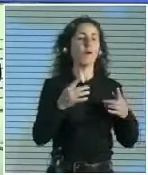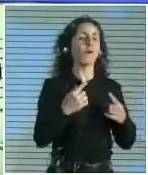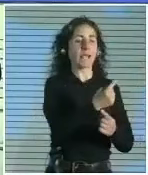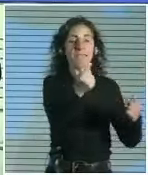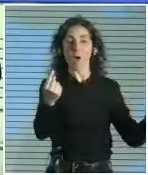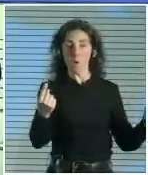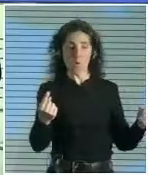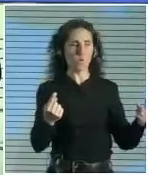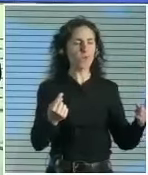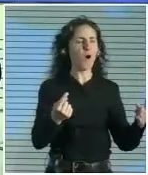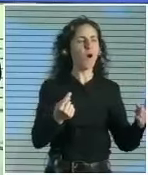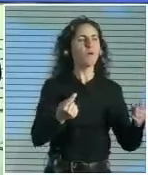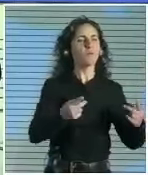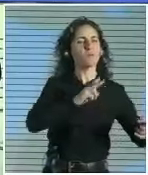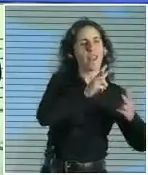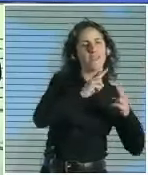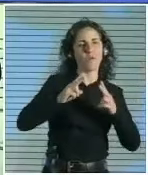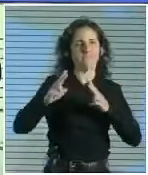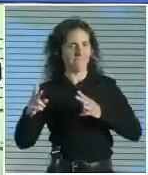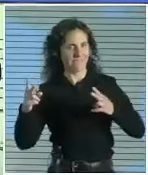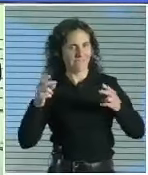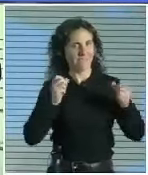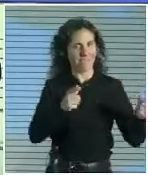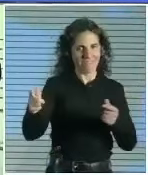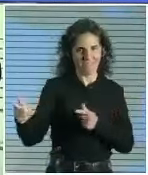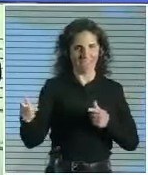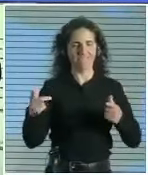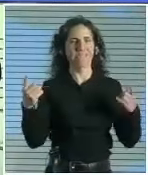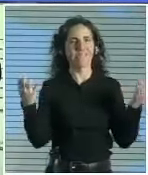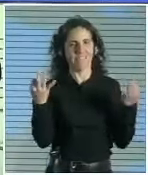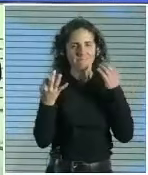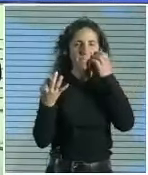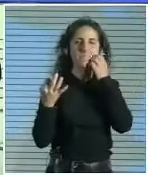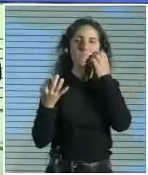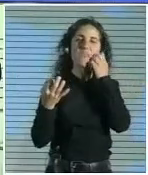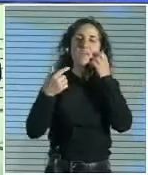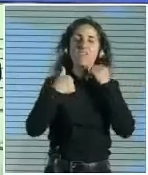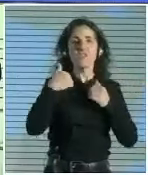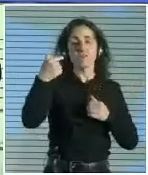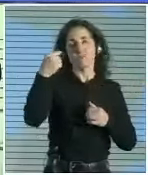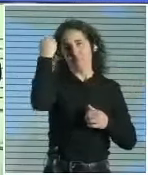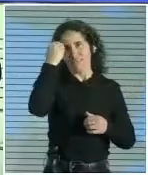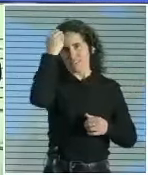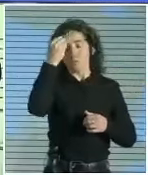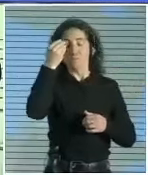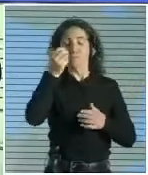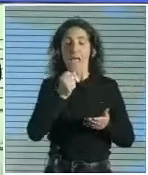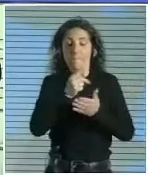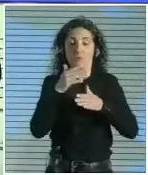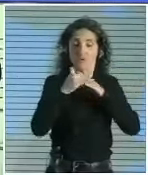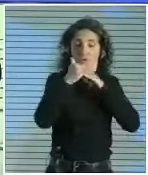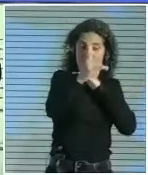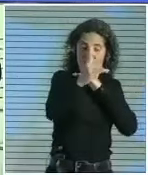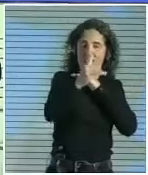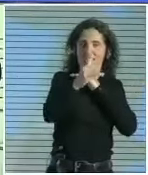Entonces, evidentemente, yo antes hacía mención de que, aunque la apuesta por la sostenibilidad es una acción a largo plazo,